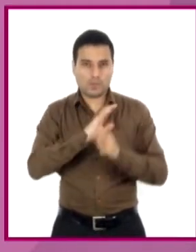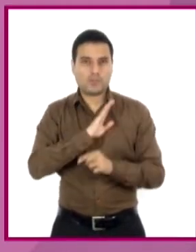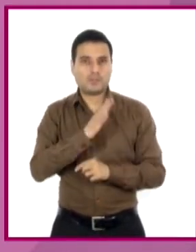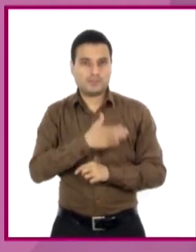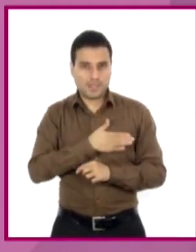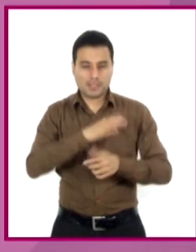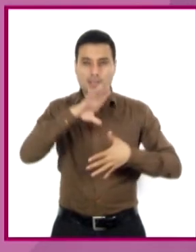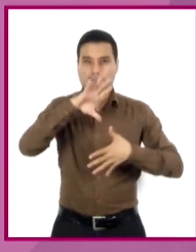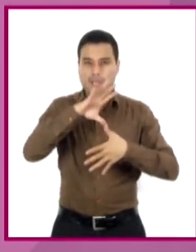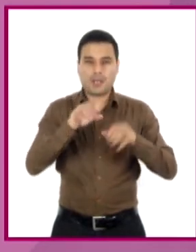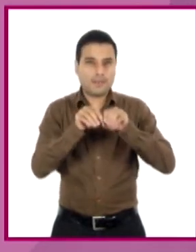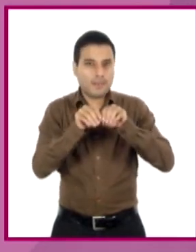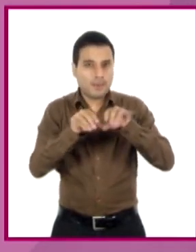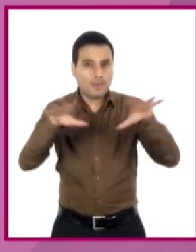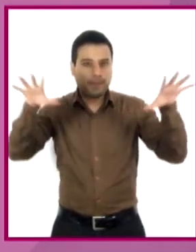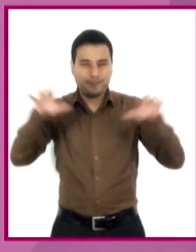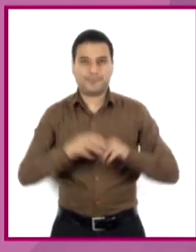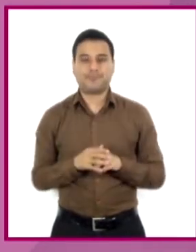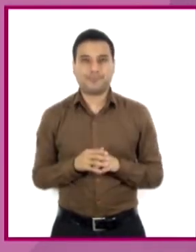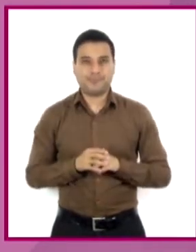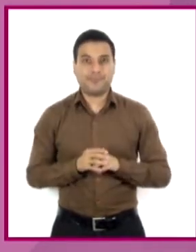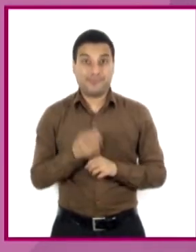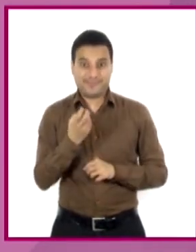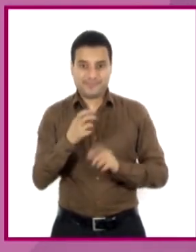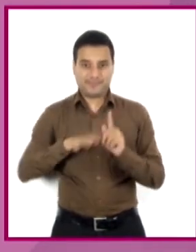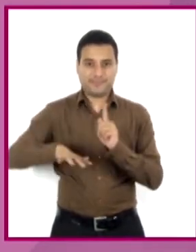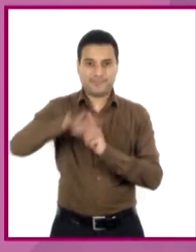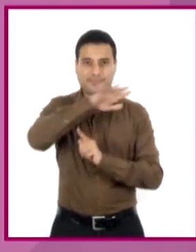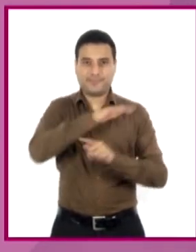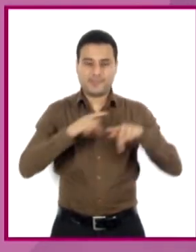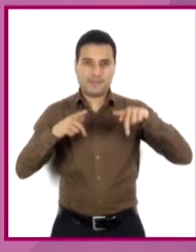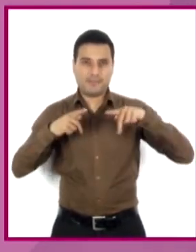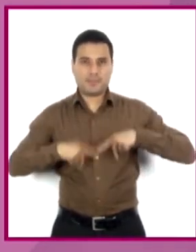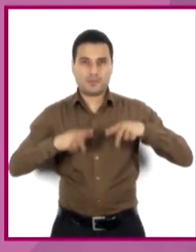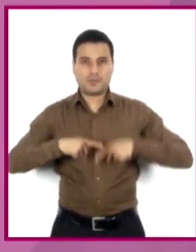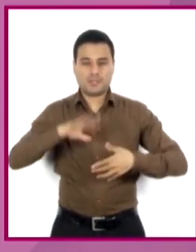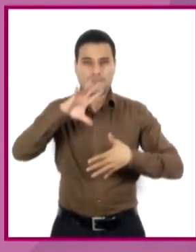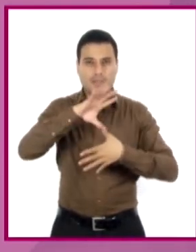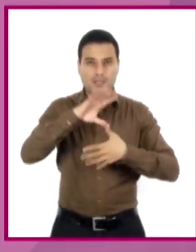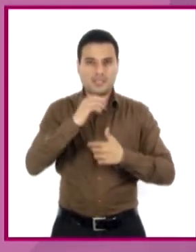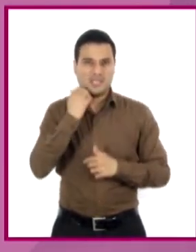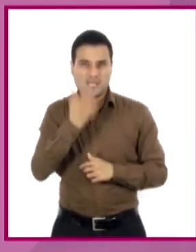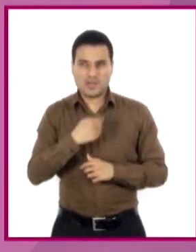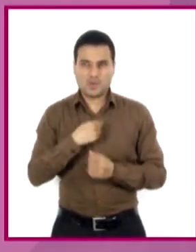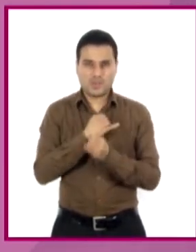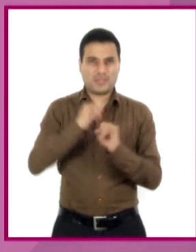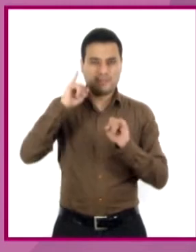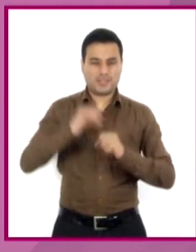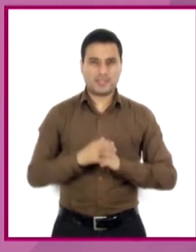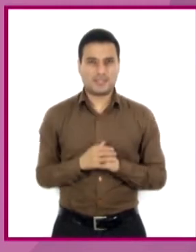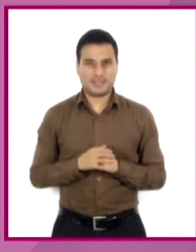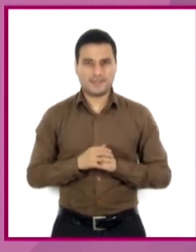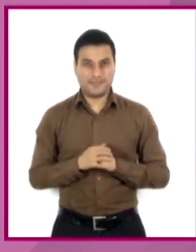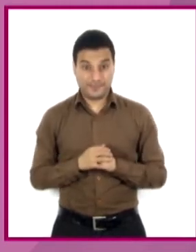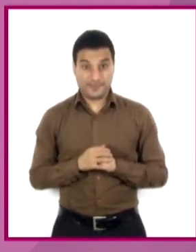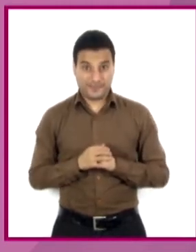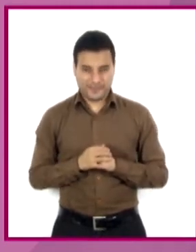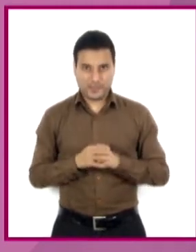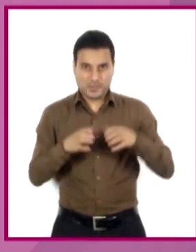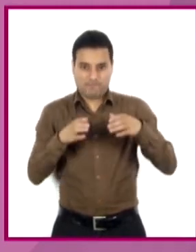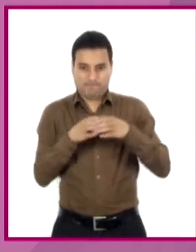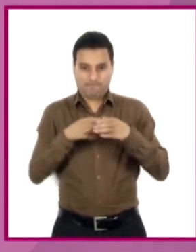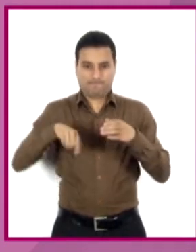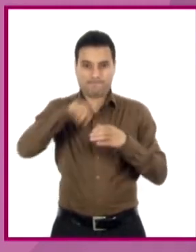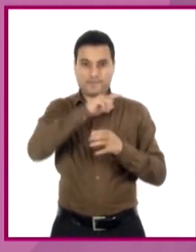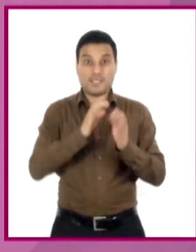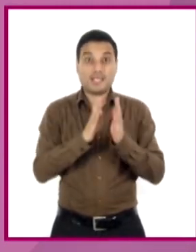americanas. En un contexto donde los americanos buscaban la libertad económica, la Inquisición se encargó de controlar la